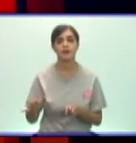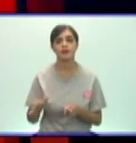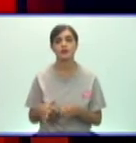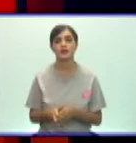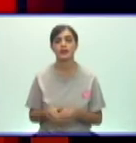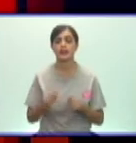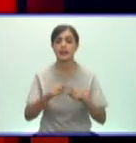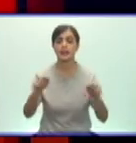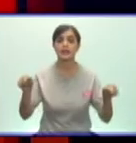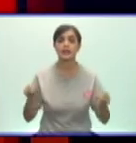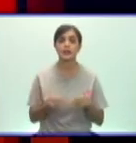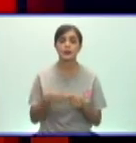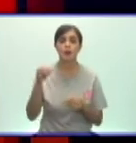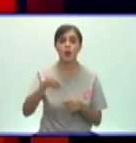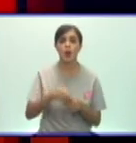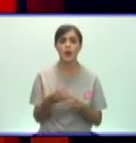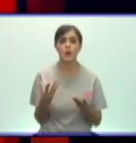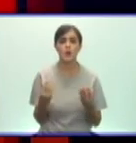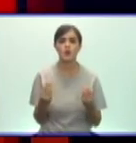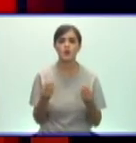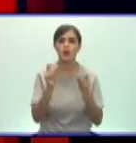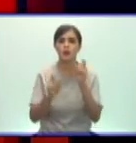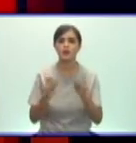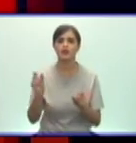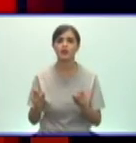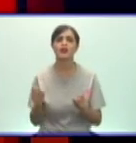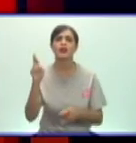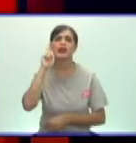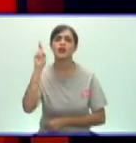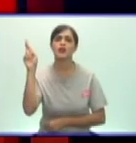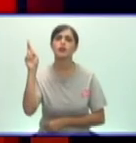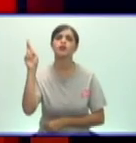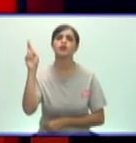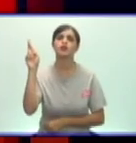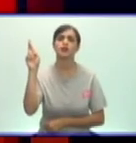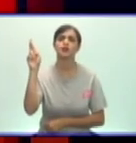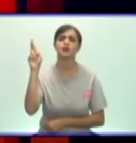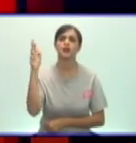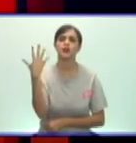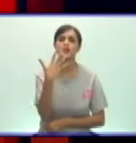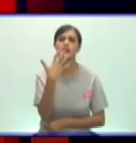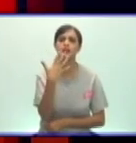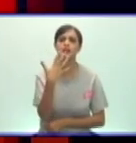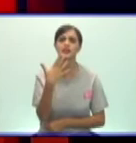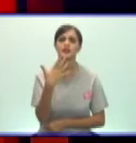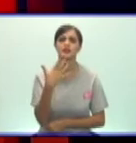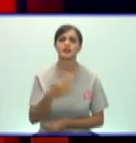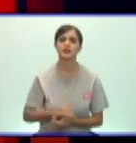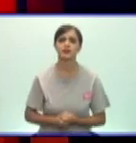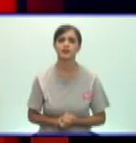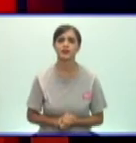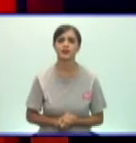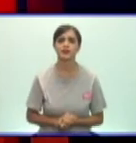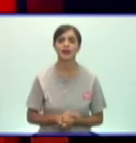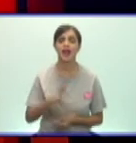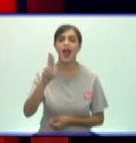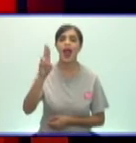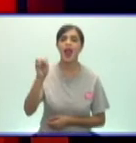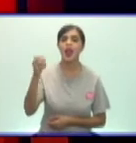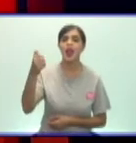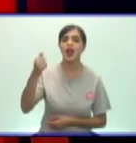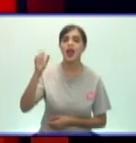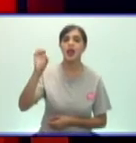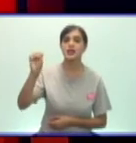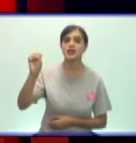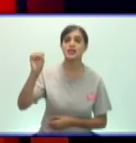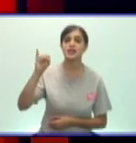concentración, que como ustedes recordarán y conocen de contenidos que recibieron en clase, en cada una de sus instituciones educativas, y que también nosotros pues,